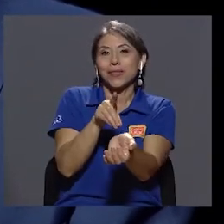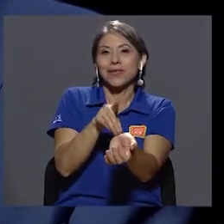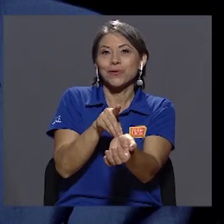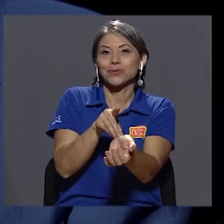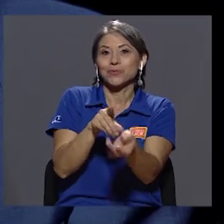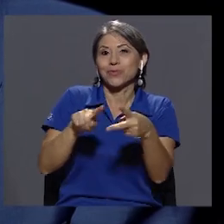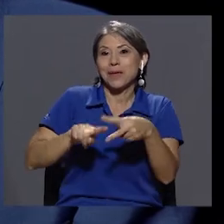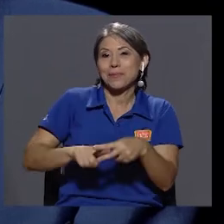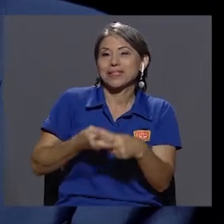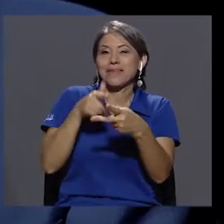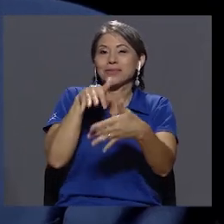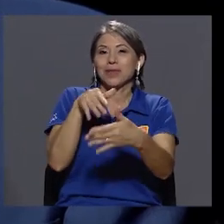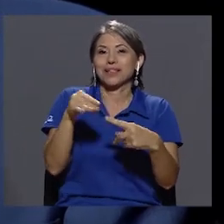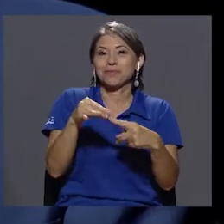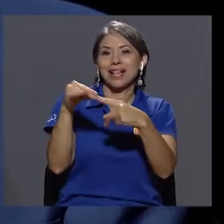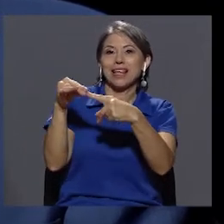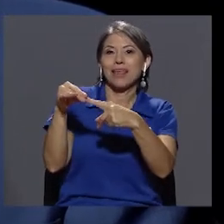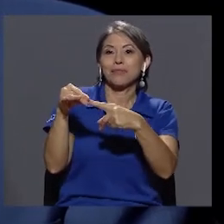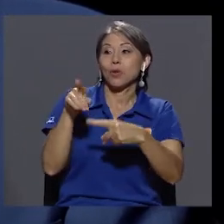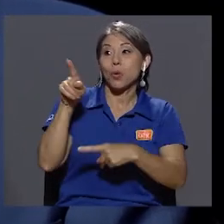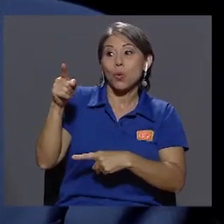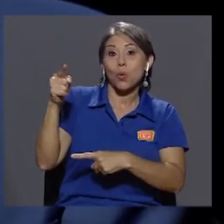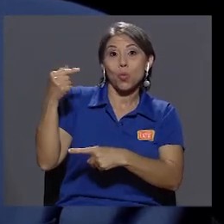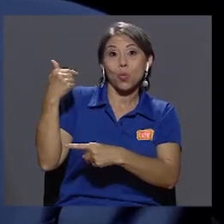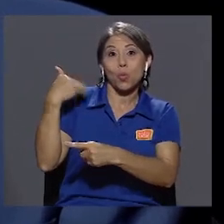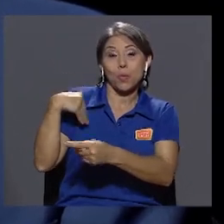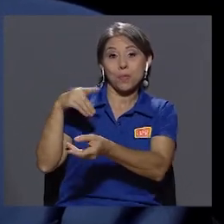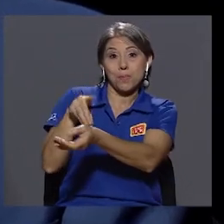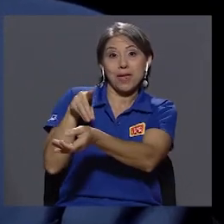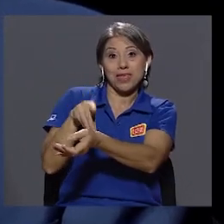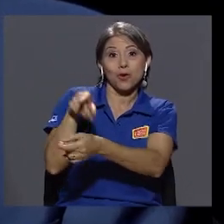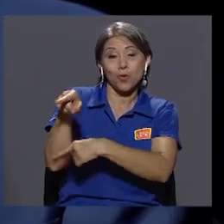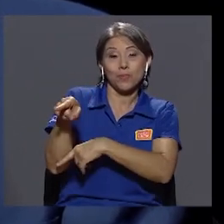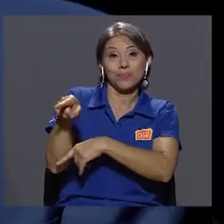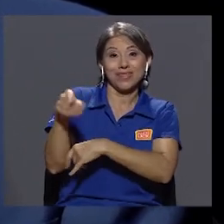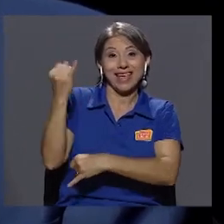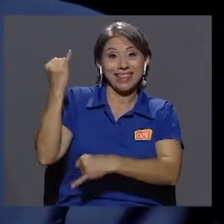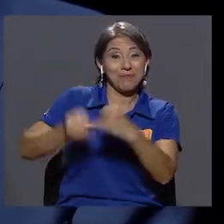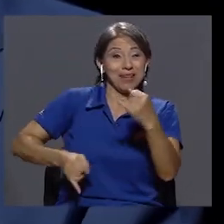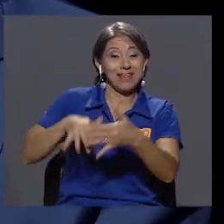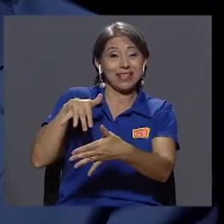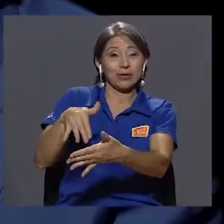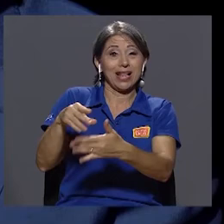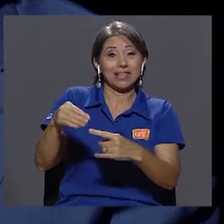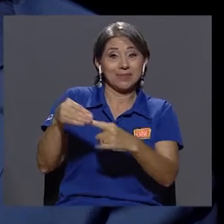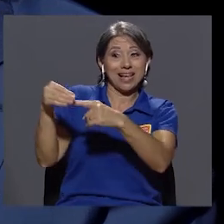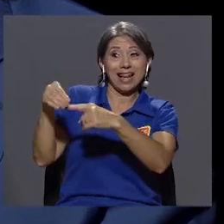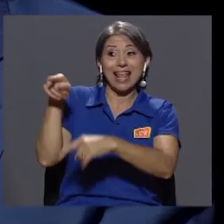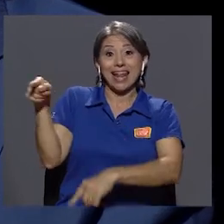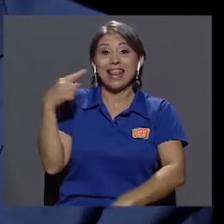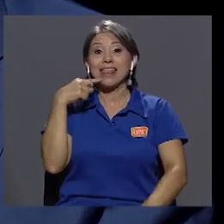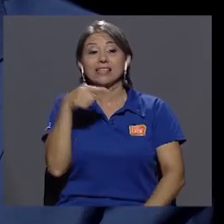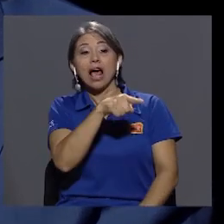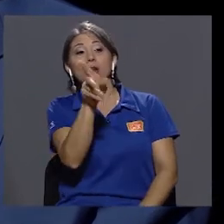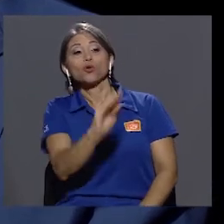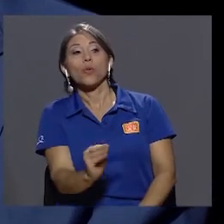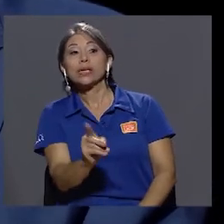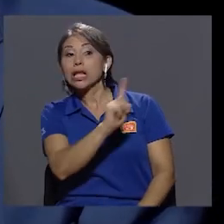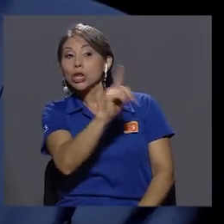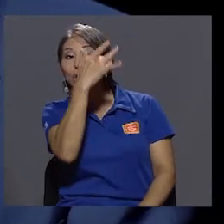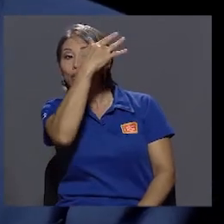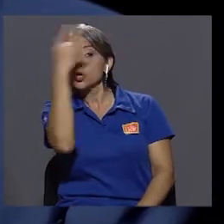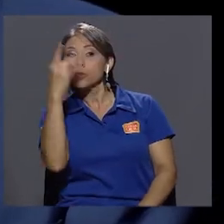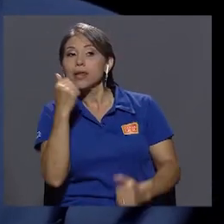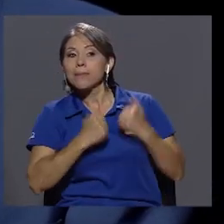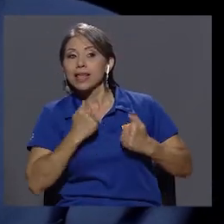que empezaron la especialidad que un especialista como un médico que terminaba las necesidades les decía a los jóvenes que no se olvidaron bañarse